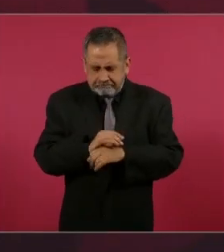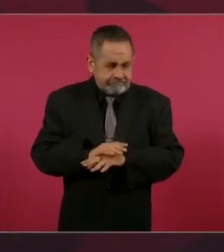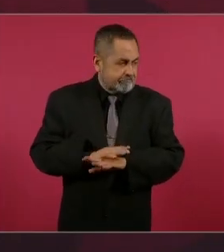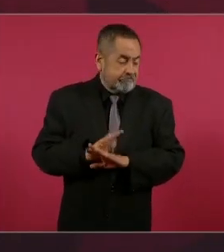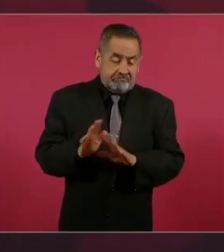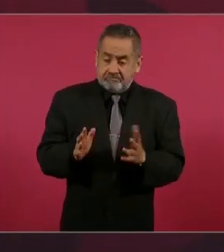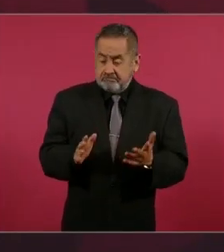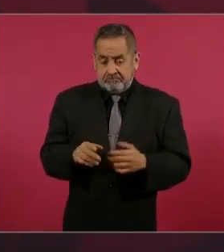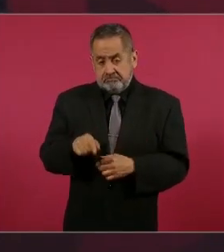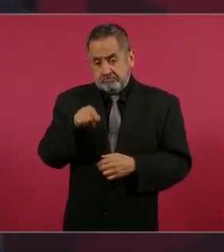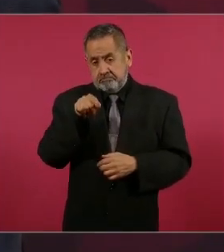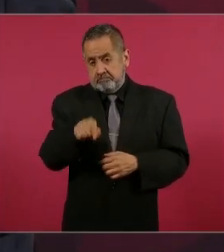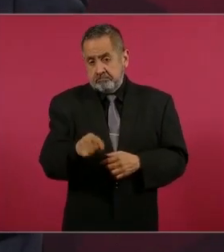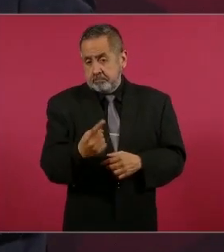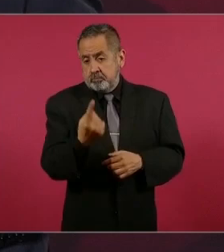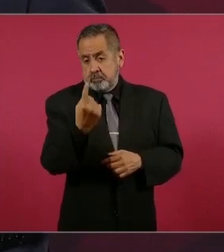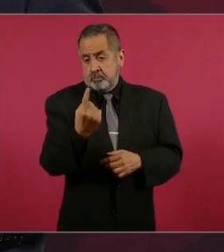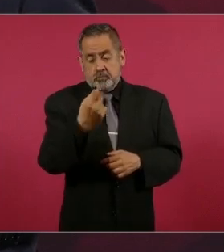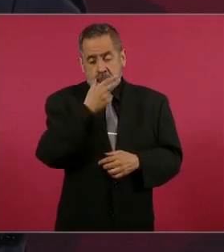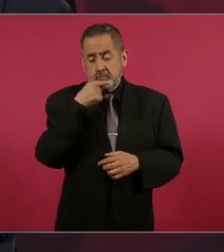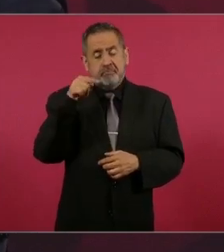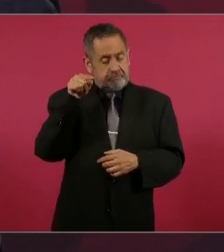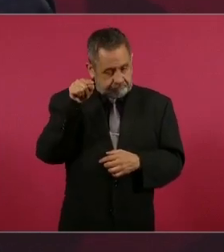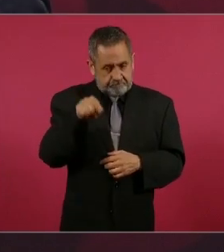reafirma de que es